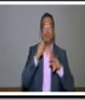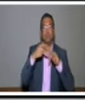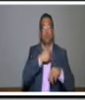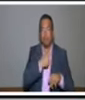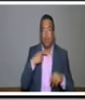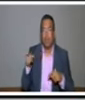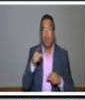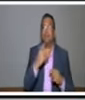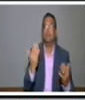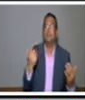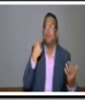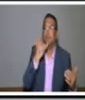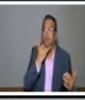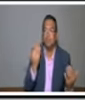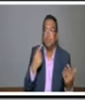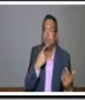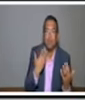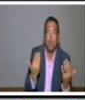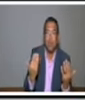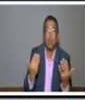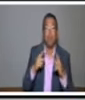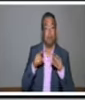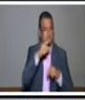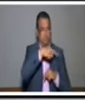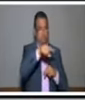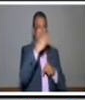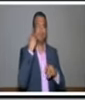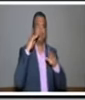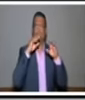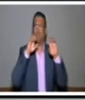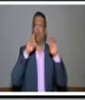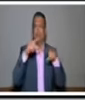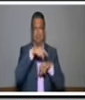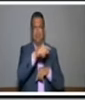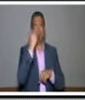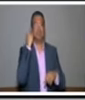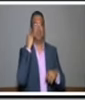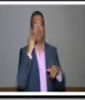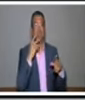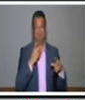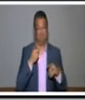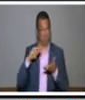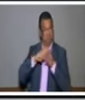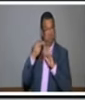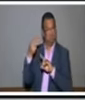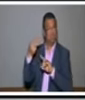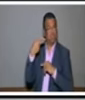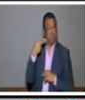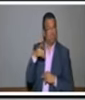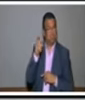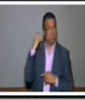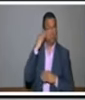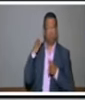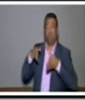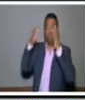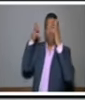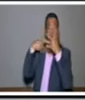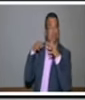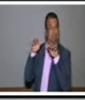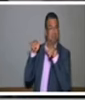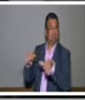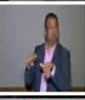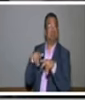Cuando sabemos que la situación en educación es crítica, ¿quién lo sabe mejor? ¿El que está en una oficina allá en Atorrey en el Departamento de Educación o el maestro que sabe